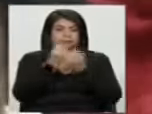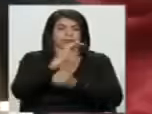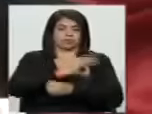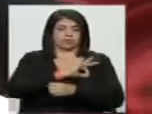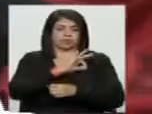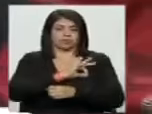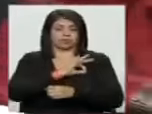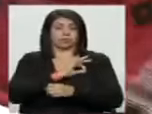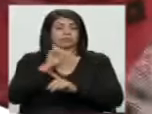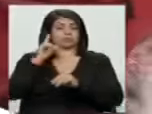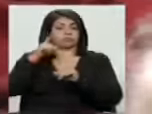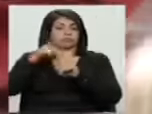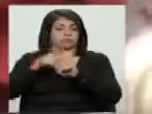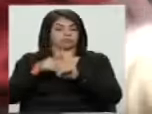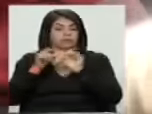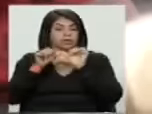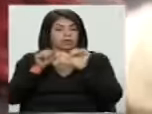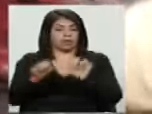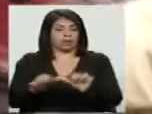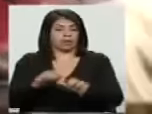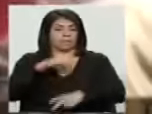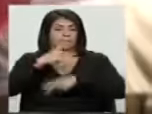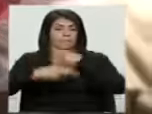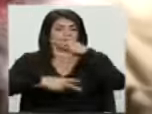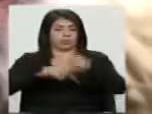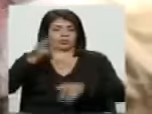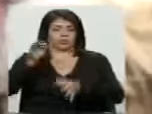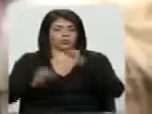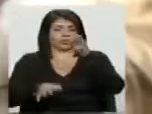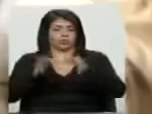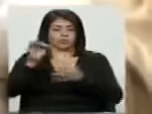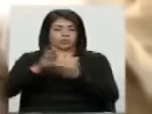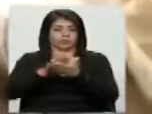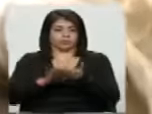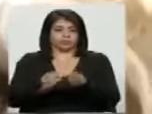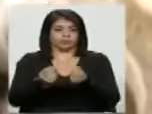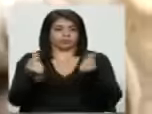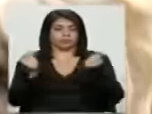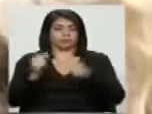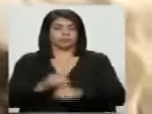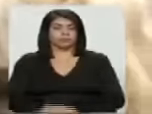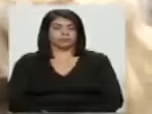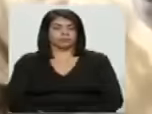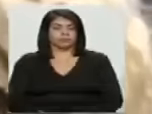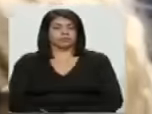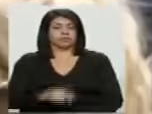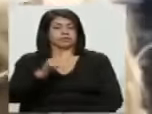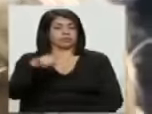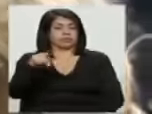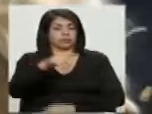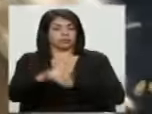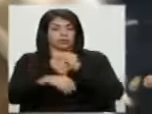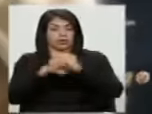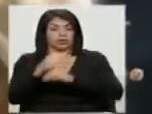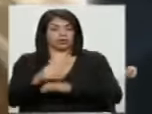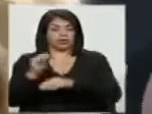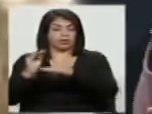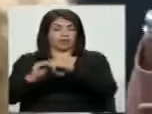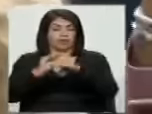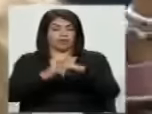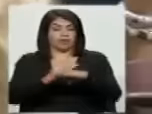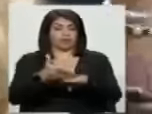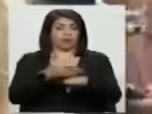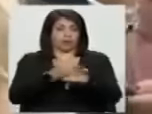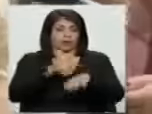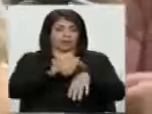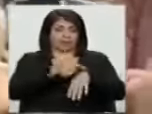social sin fines de lucro quedará sometida al proceso judicial de disolución correspondiente. De no realizarse la notificación